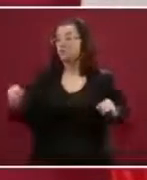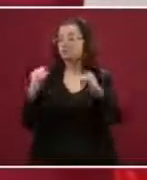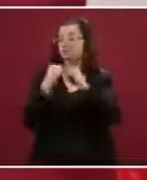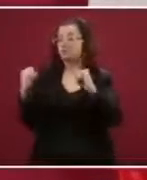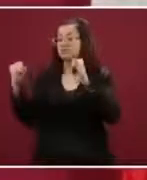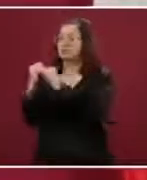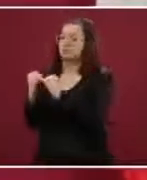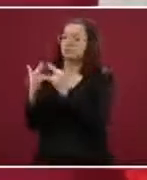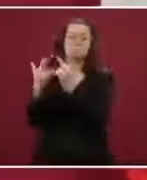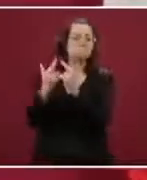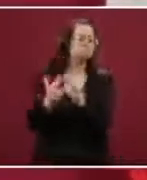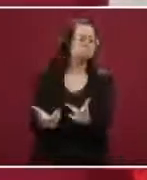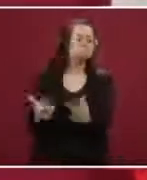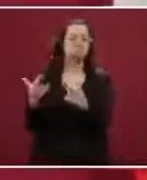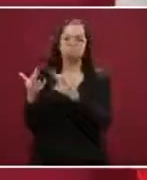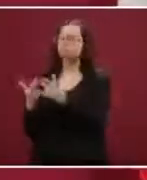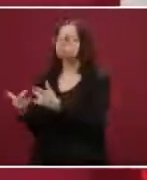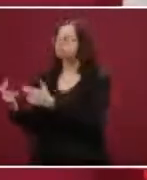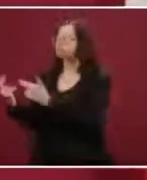quedaron